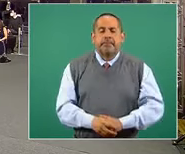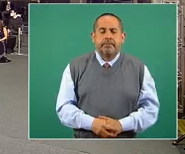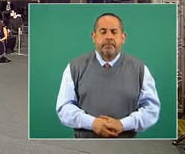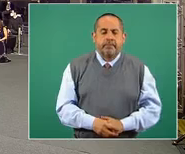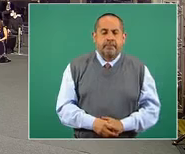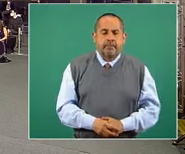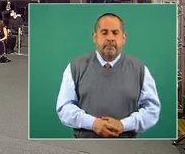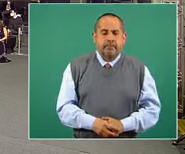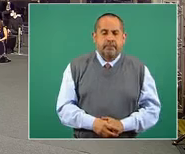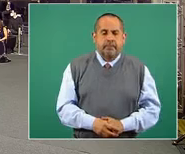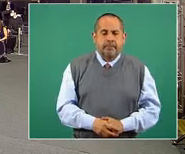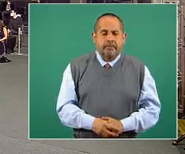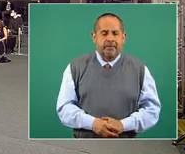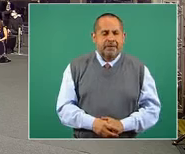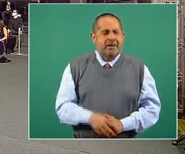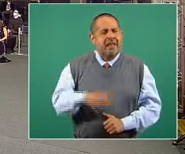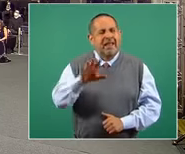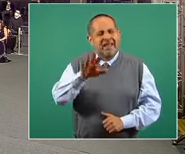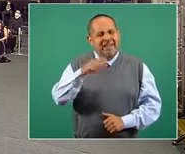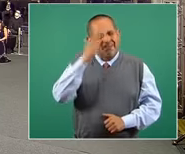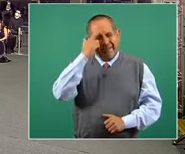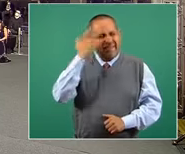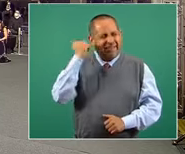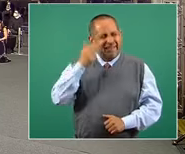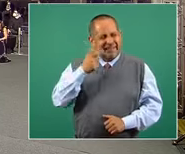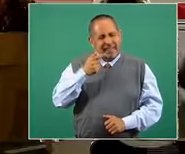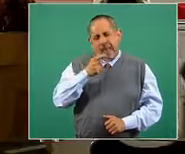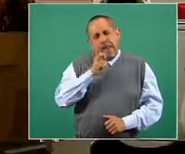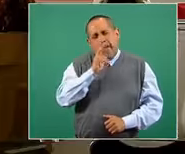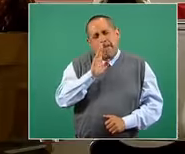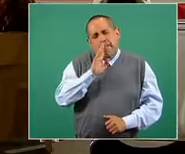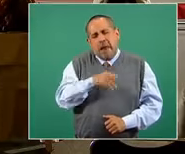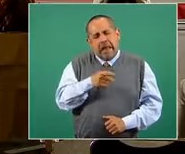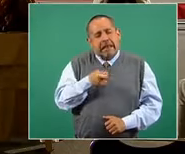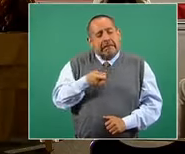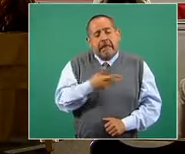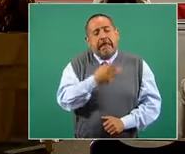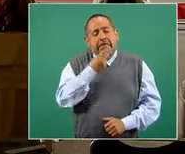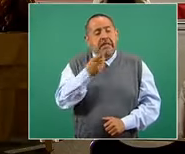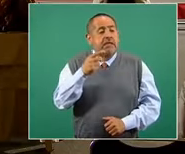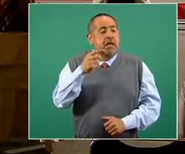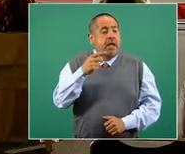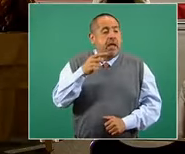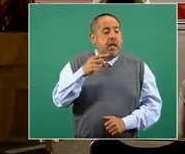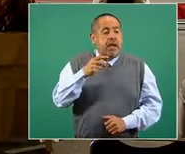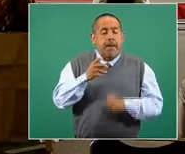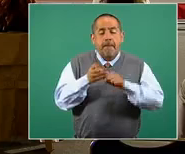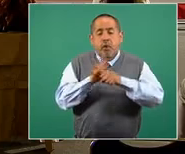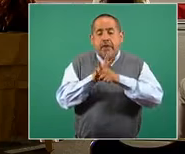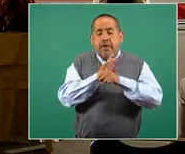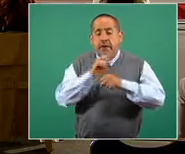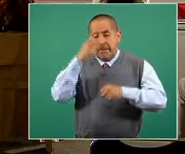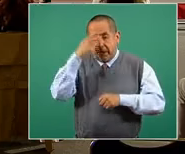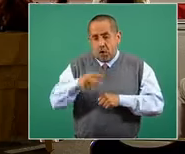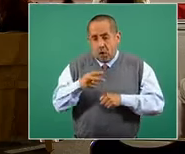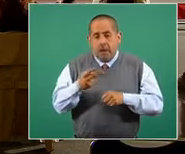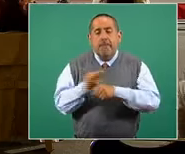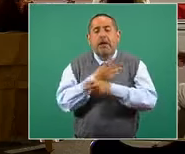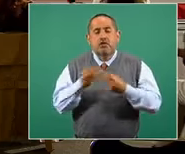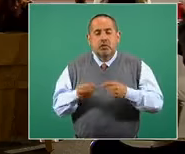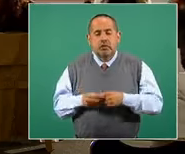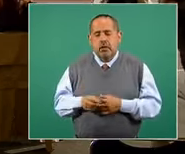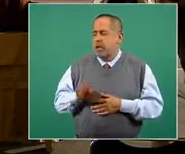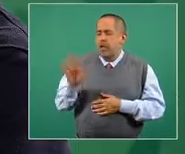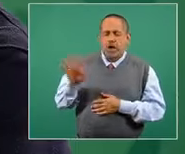¿Entendería todavía mal llamada la variante mexicana, la que encontraron en Guadalajara? ¿Ya se sabe el resultado? Se están realizando